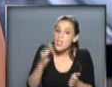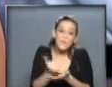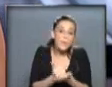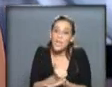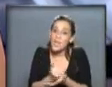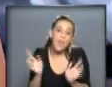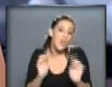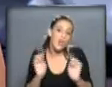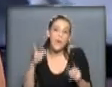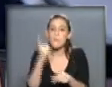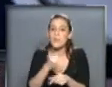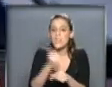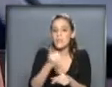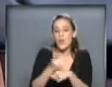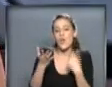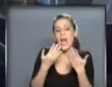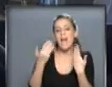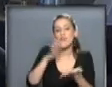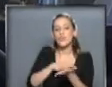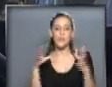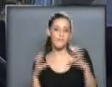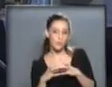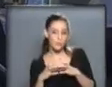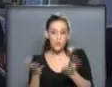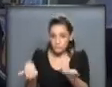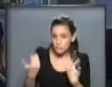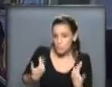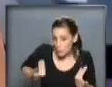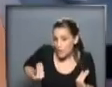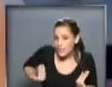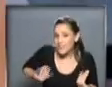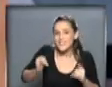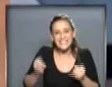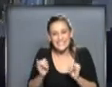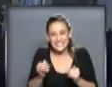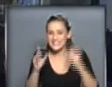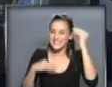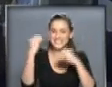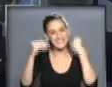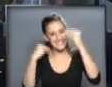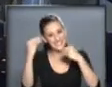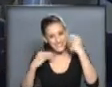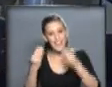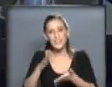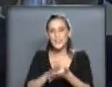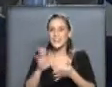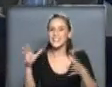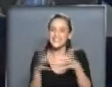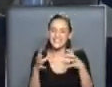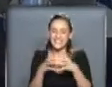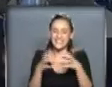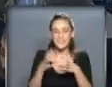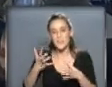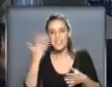Van a tener que esperar porque primero tengo que hablarles de fútbol. Bueno, bueno, adelante. ¿Me dejás? Sí, sí, están muy preocupados. Sobre todo el entorno de la